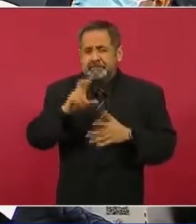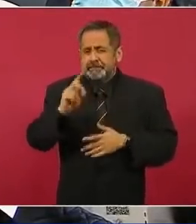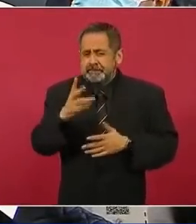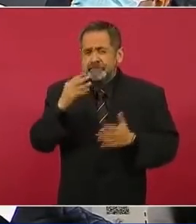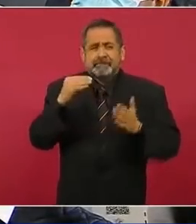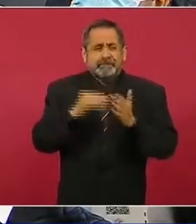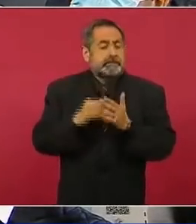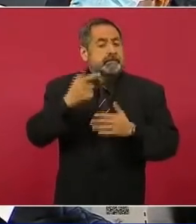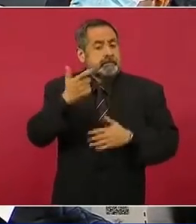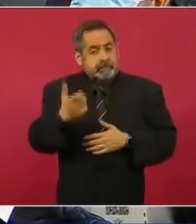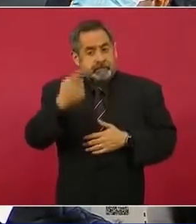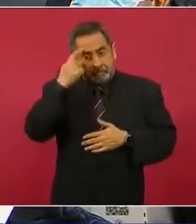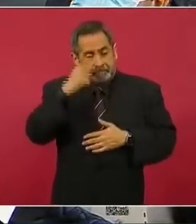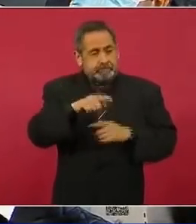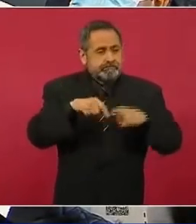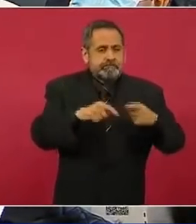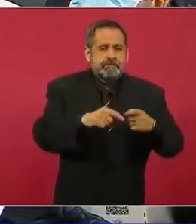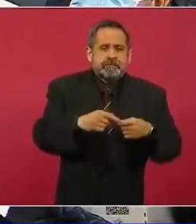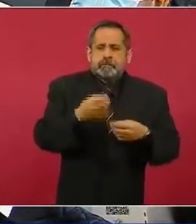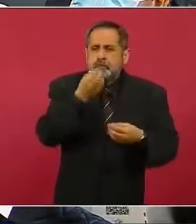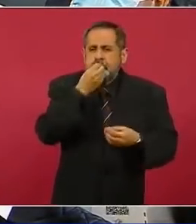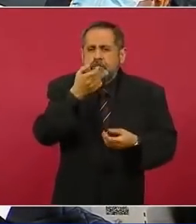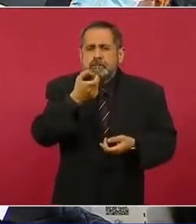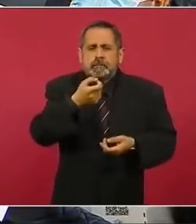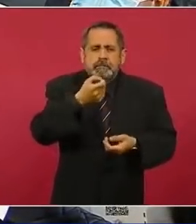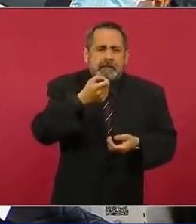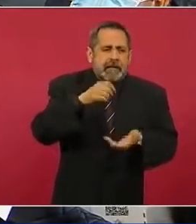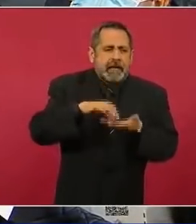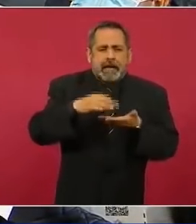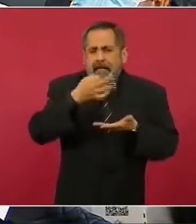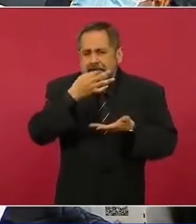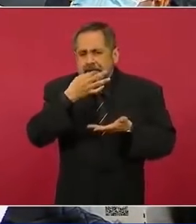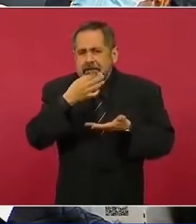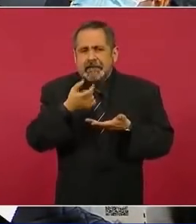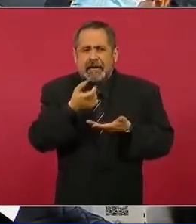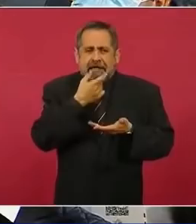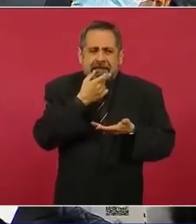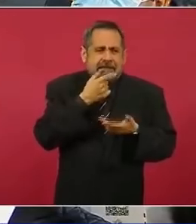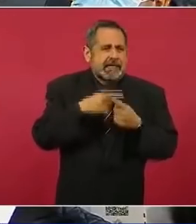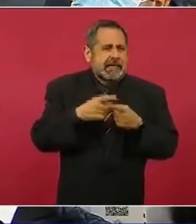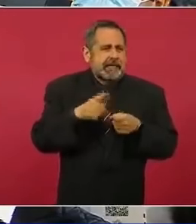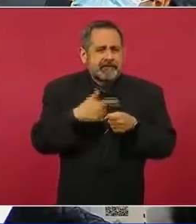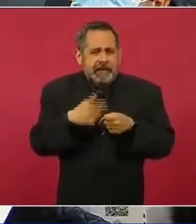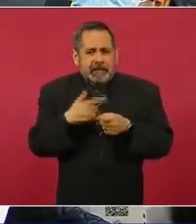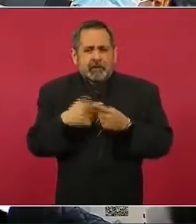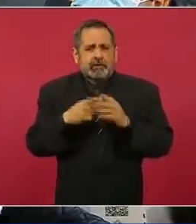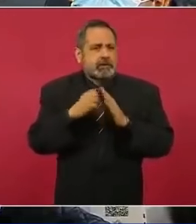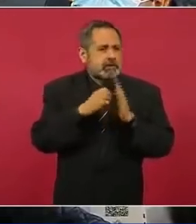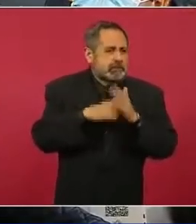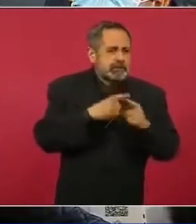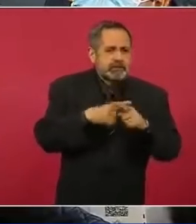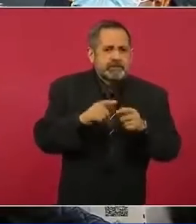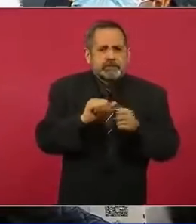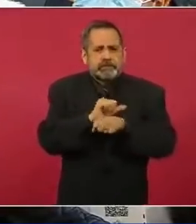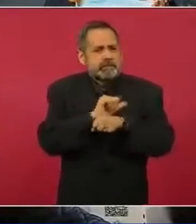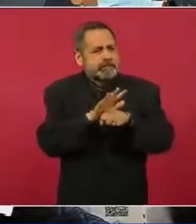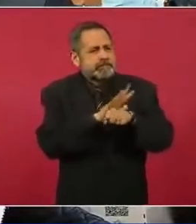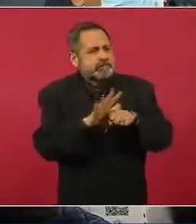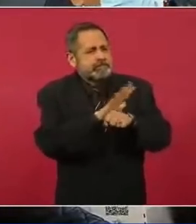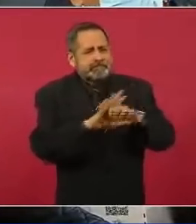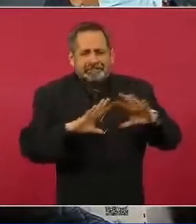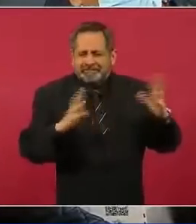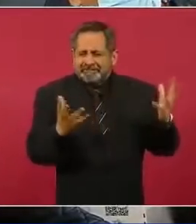3,033,000 pesos para bocadillos, galletas, refrescos, pago de estacionamiento y lavado de